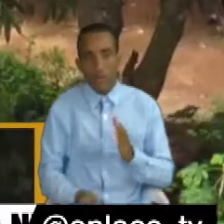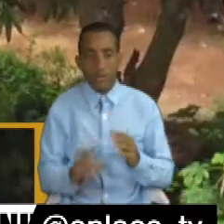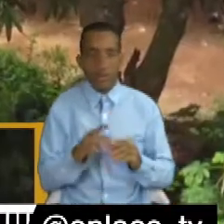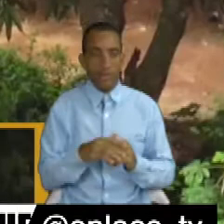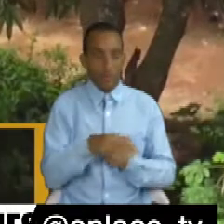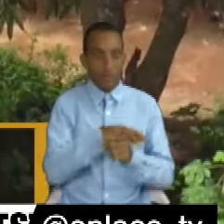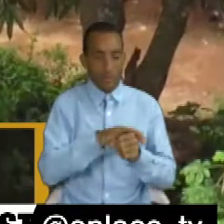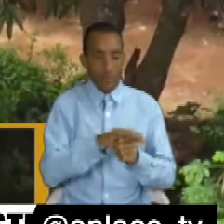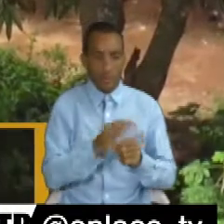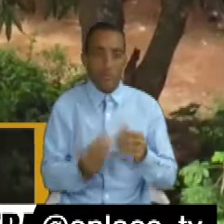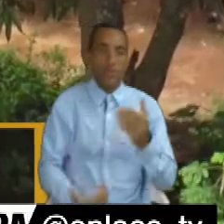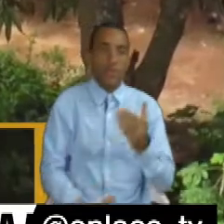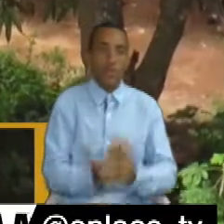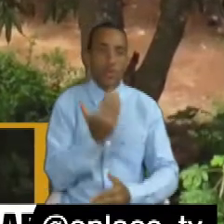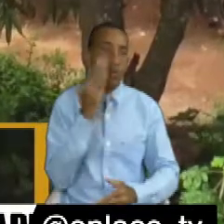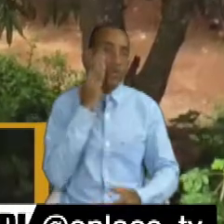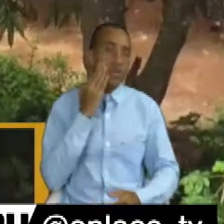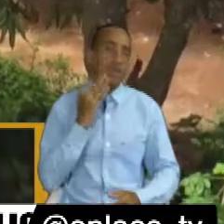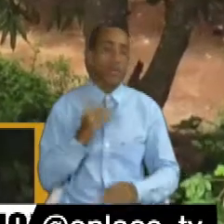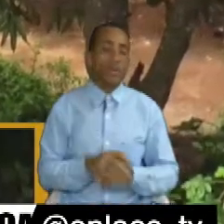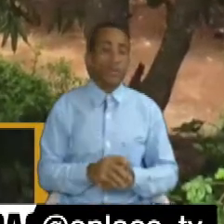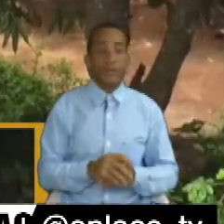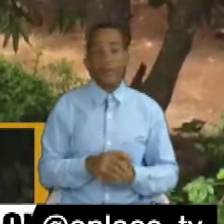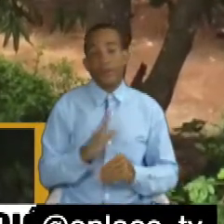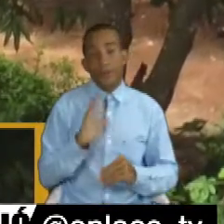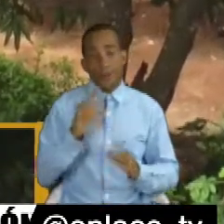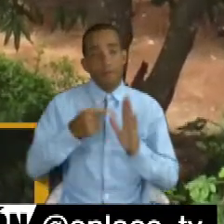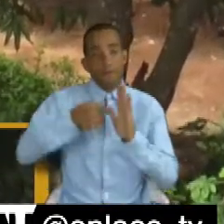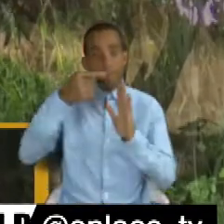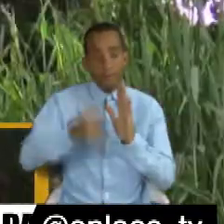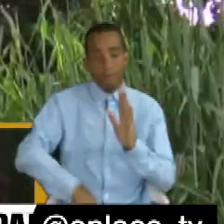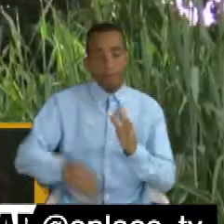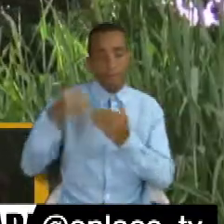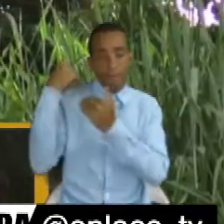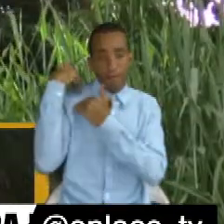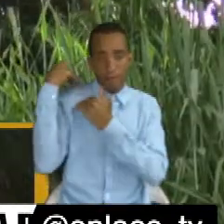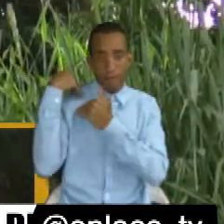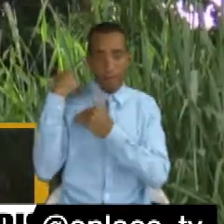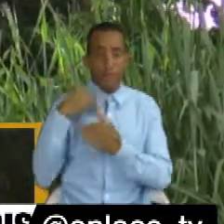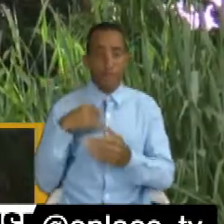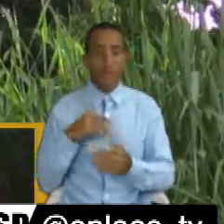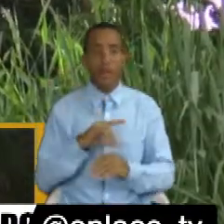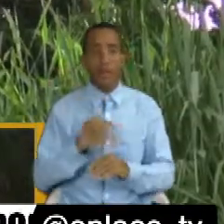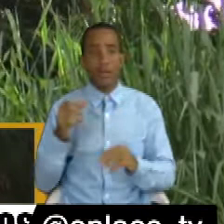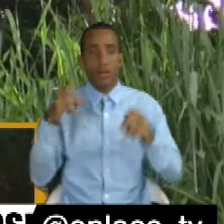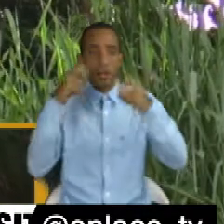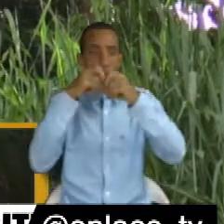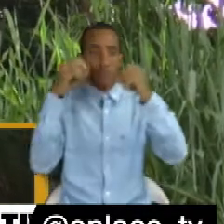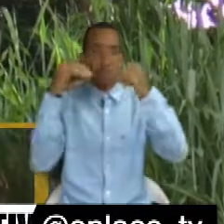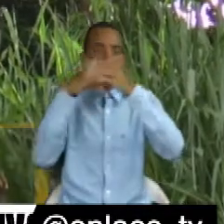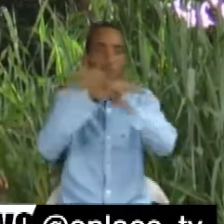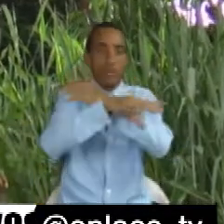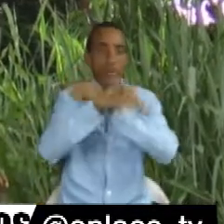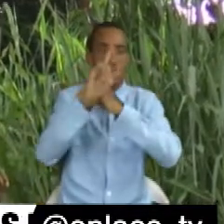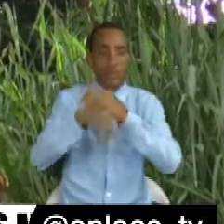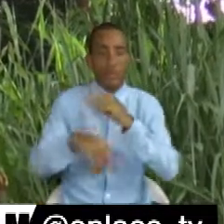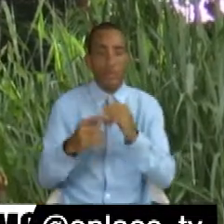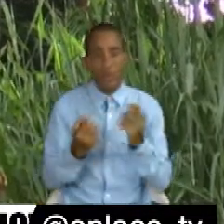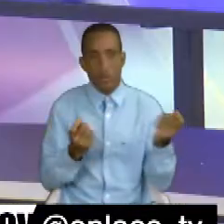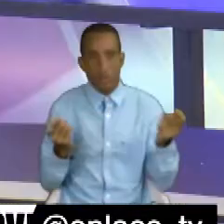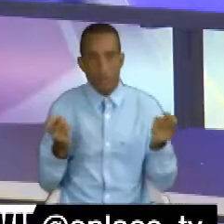Los afectados esperan la pronta intervención de las autoridades competentes como también de la empresa de energía eléctrica para tener allí regulado este vital